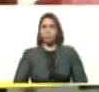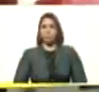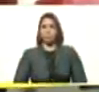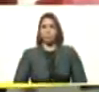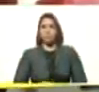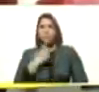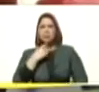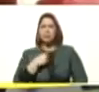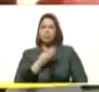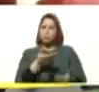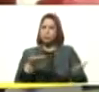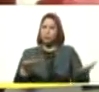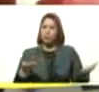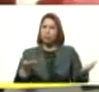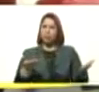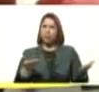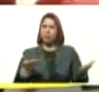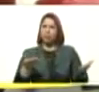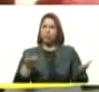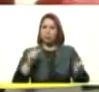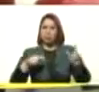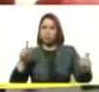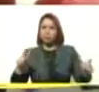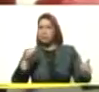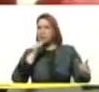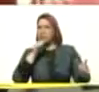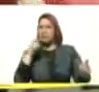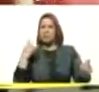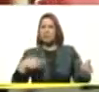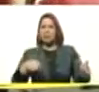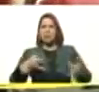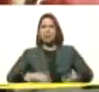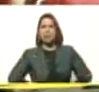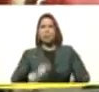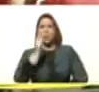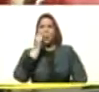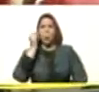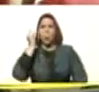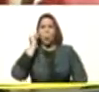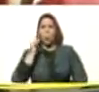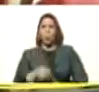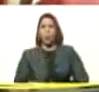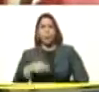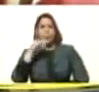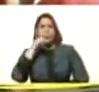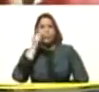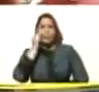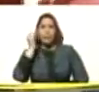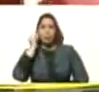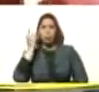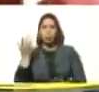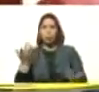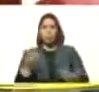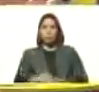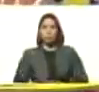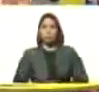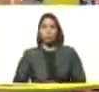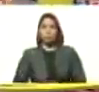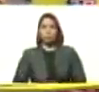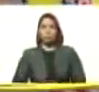Díganme ustedes, los presentes, ¿quiénes tienen hijos o hijas? ¿Nietos o nietas?